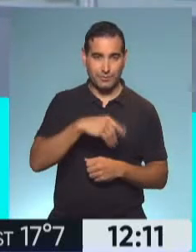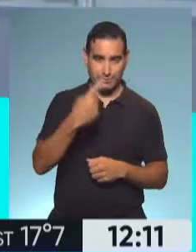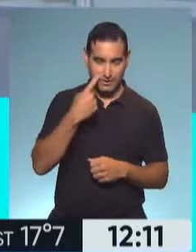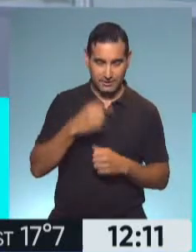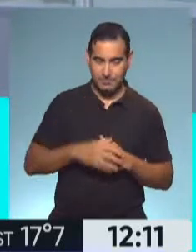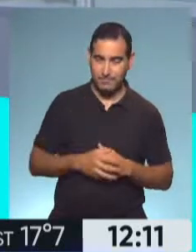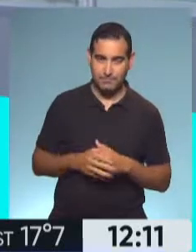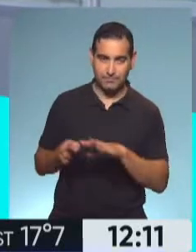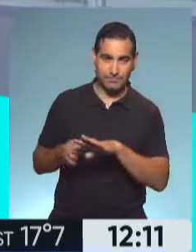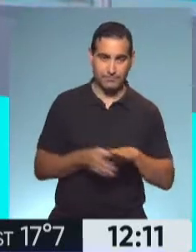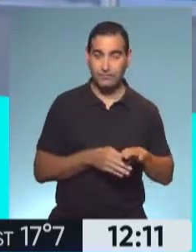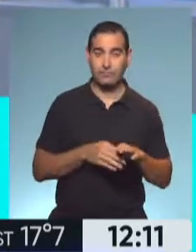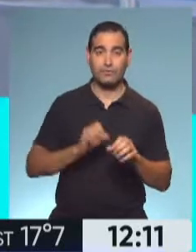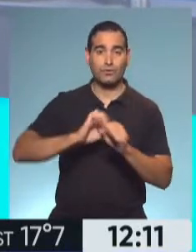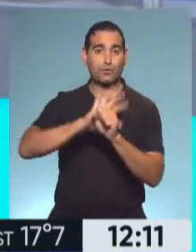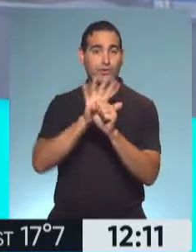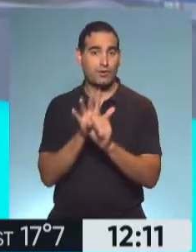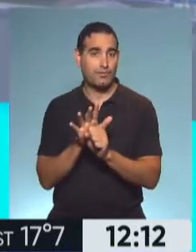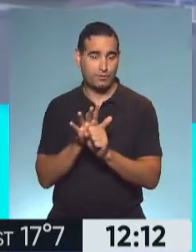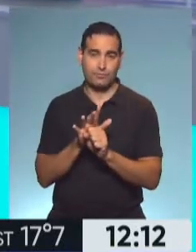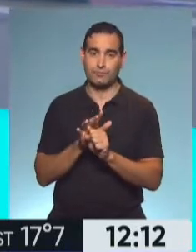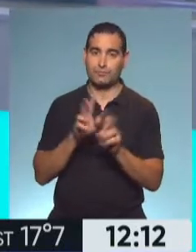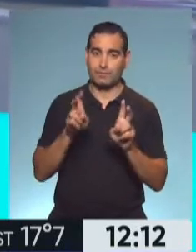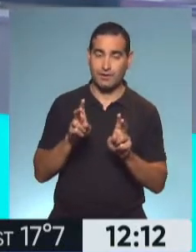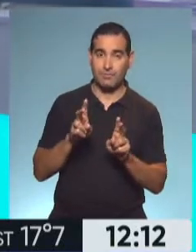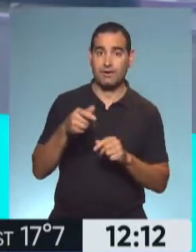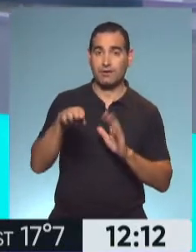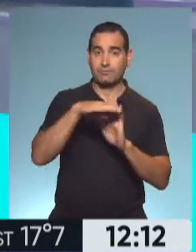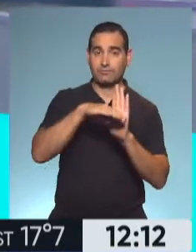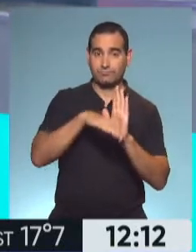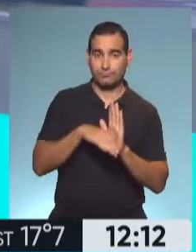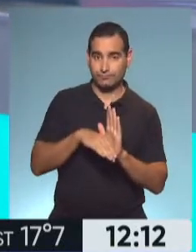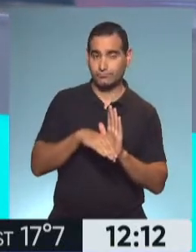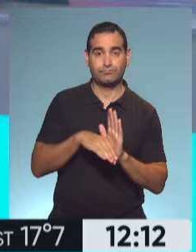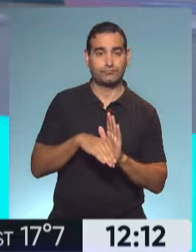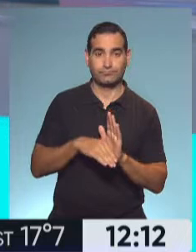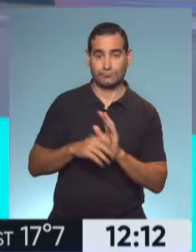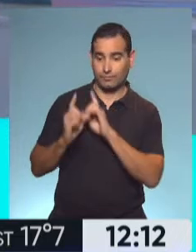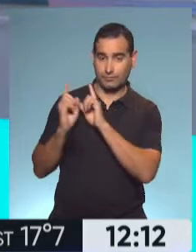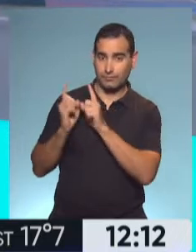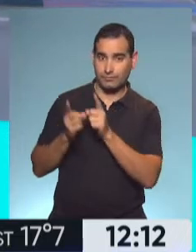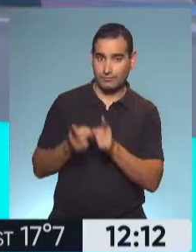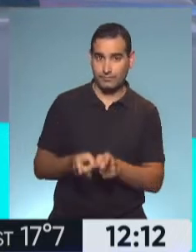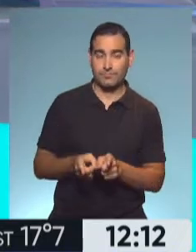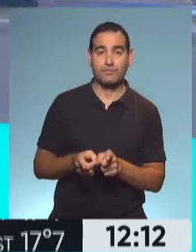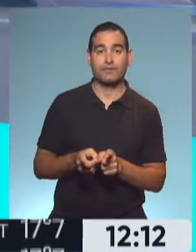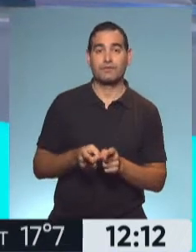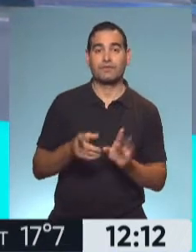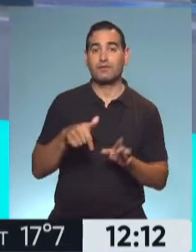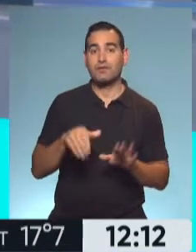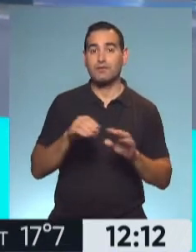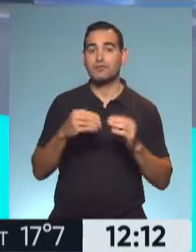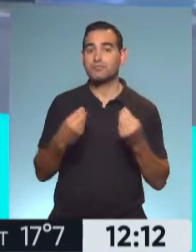Bien, nos ocupamos ahora del coronavirus en la República Argentina, restricciones que ya están en marcha, que ya se han puesto en práctica y los resultados de lo